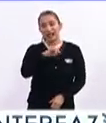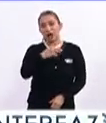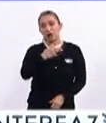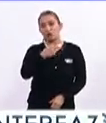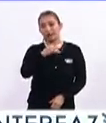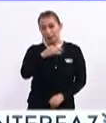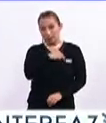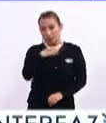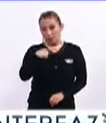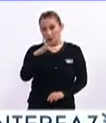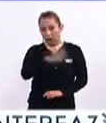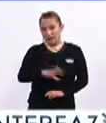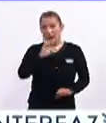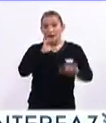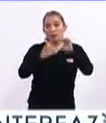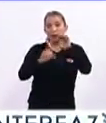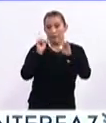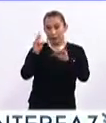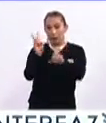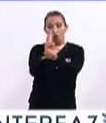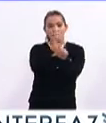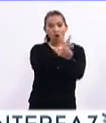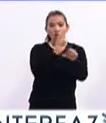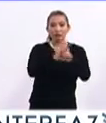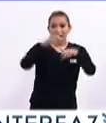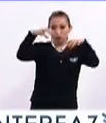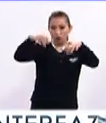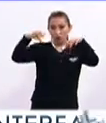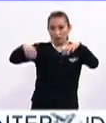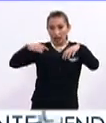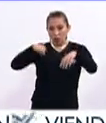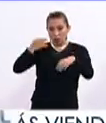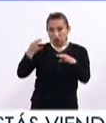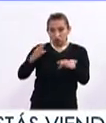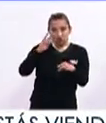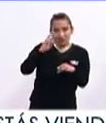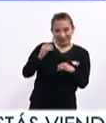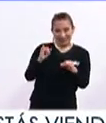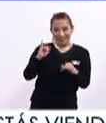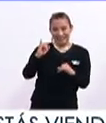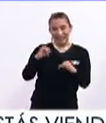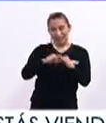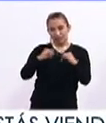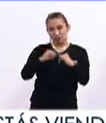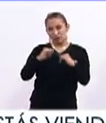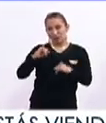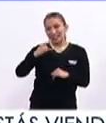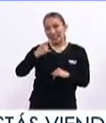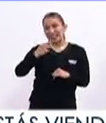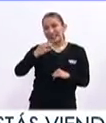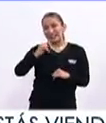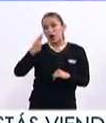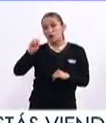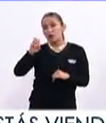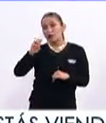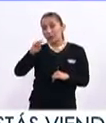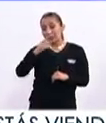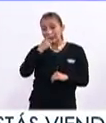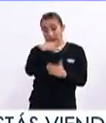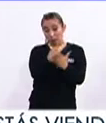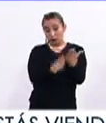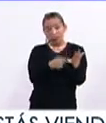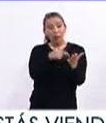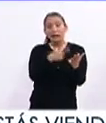Gutiérrez, integrante del área de comunicación del Observatorio Hidrológico en Tiempo Real del Instituto de Ingeniería de la UNAM, explica que el